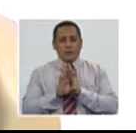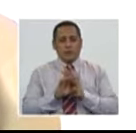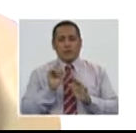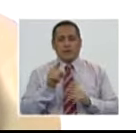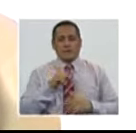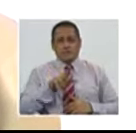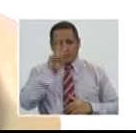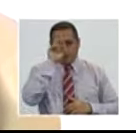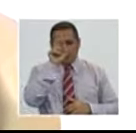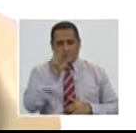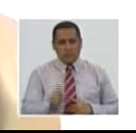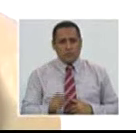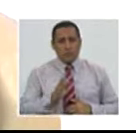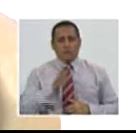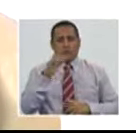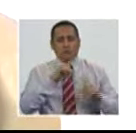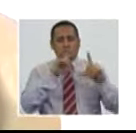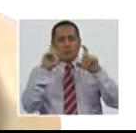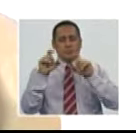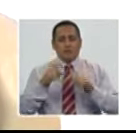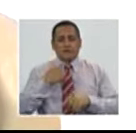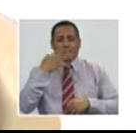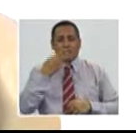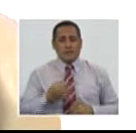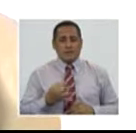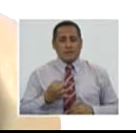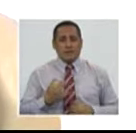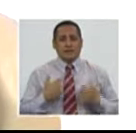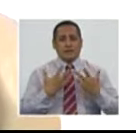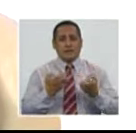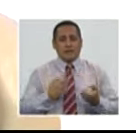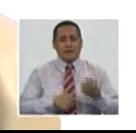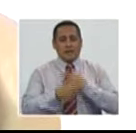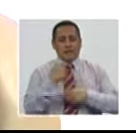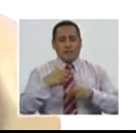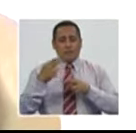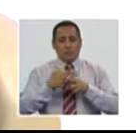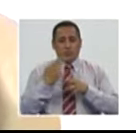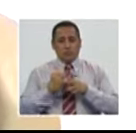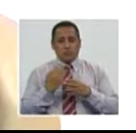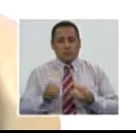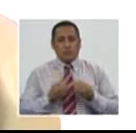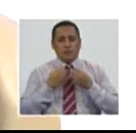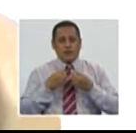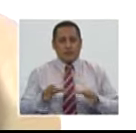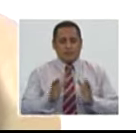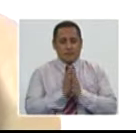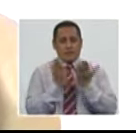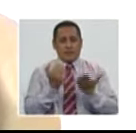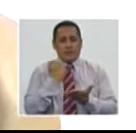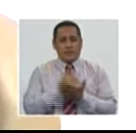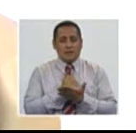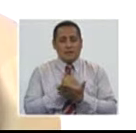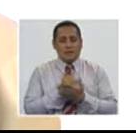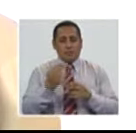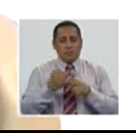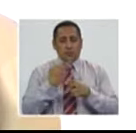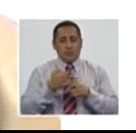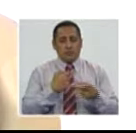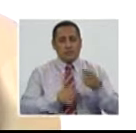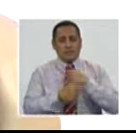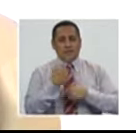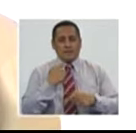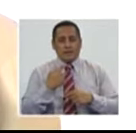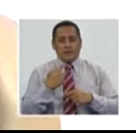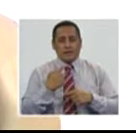este peruano haya ido por turismo y en realidad quiere regresar pronto o la pérdida justamente el documento ha sido muy